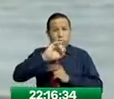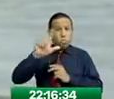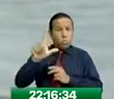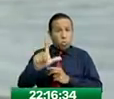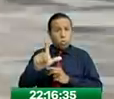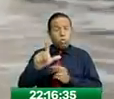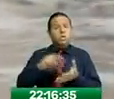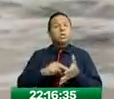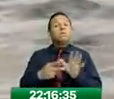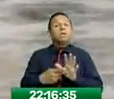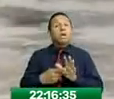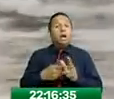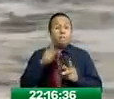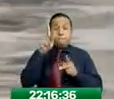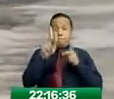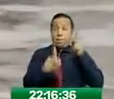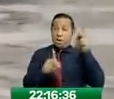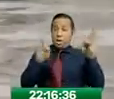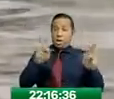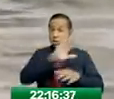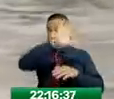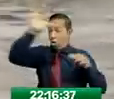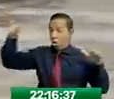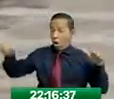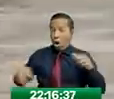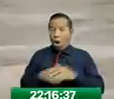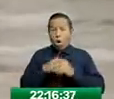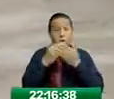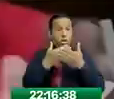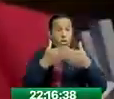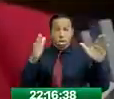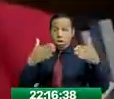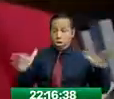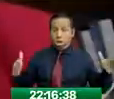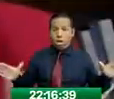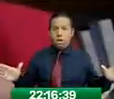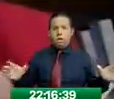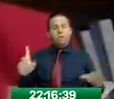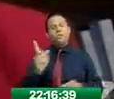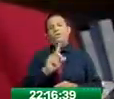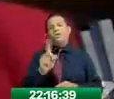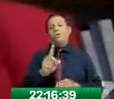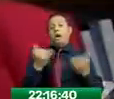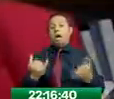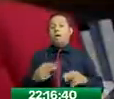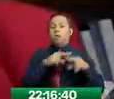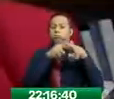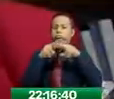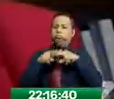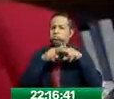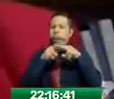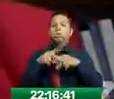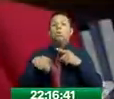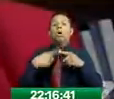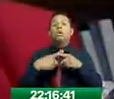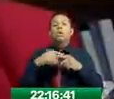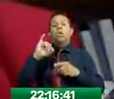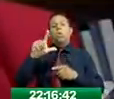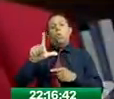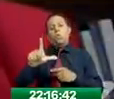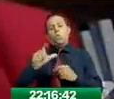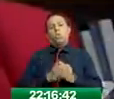que todas las playas del país están abiertas. Lo estamos analizando para julio y también va a estar